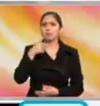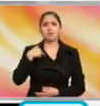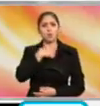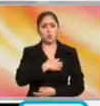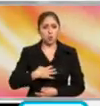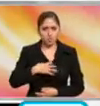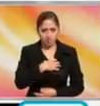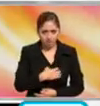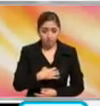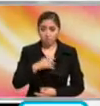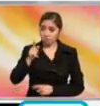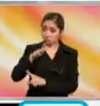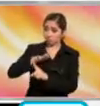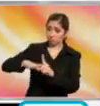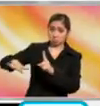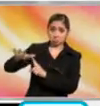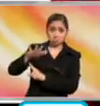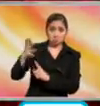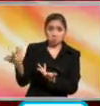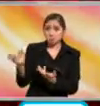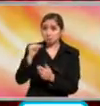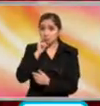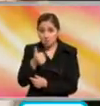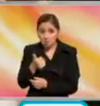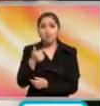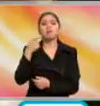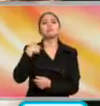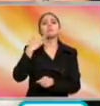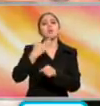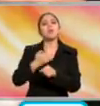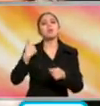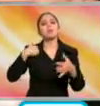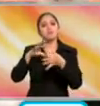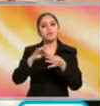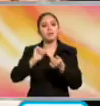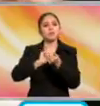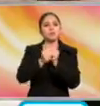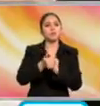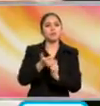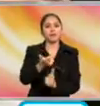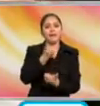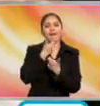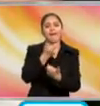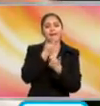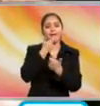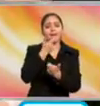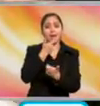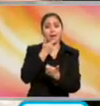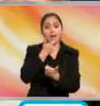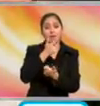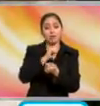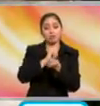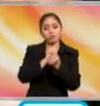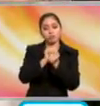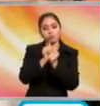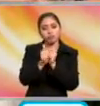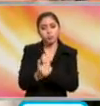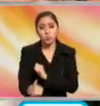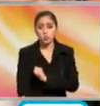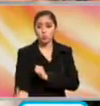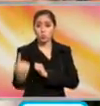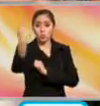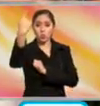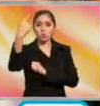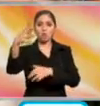bien. Si esta sociedad no tiene nada que ver. Y van entre risa y risa hasta que uno empieza a hablar de la